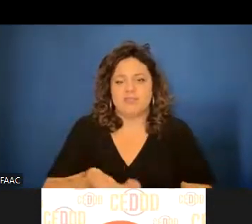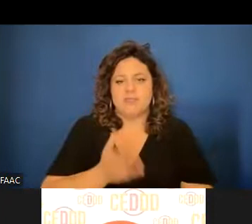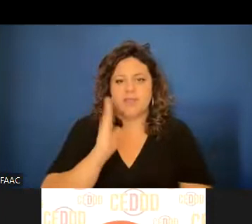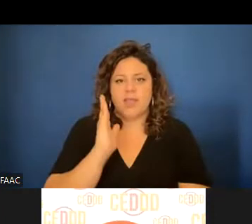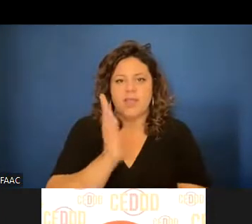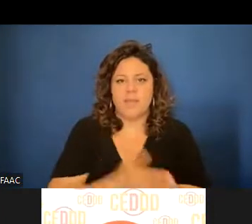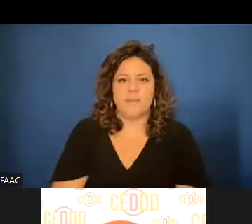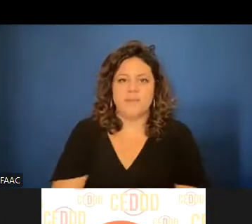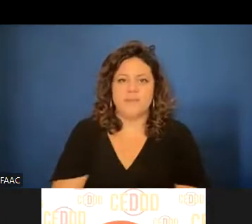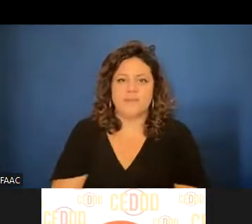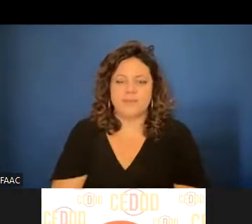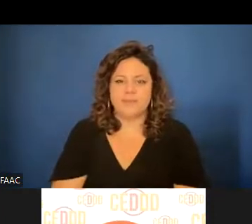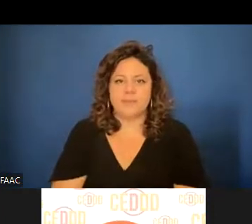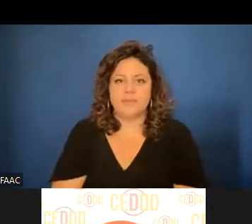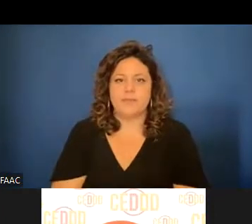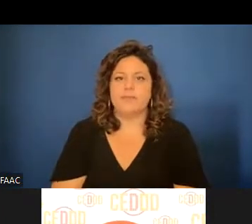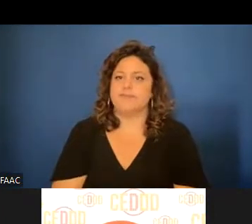tampoco